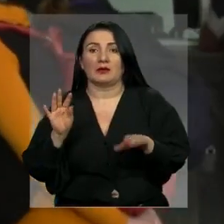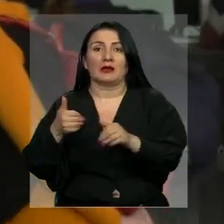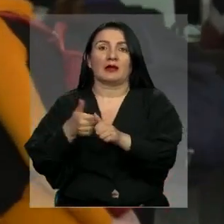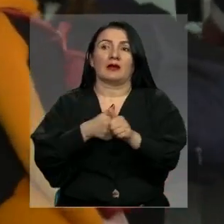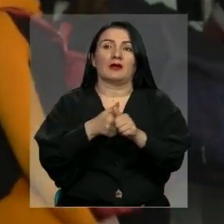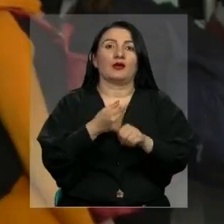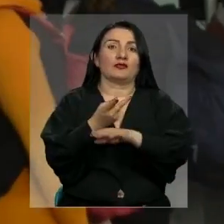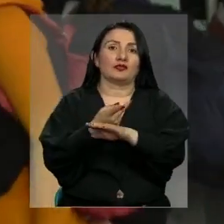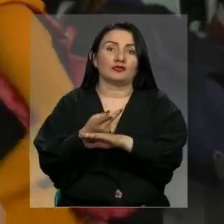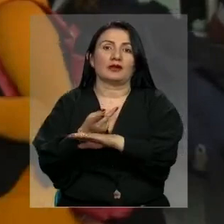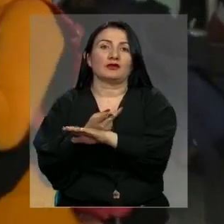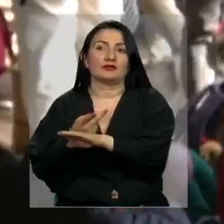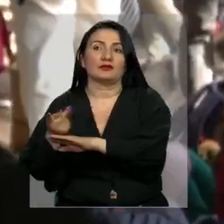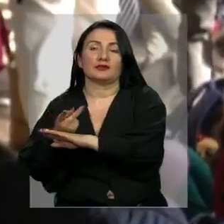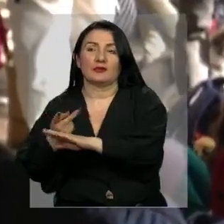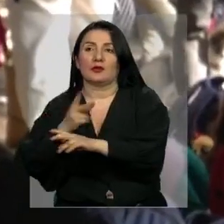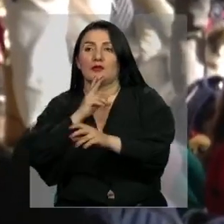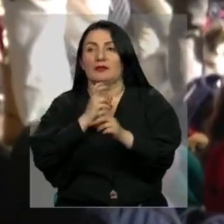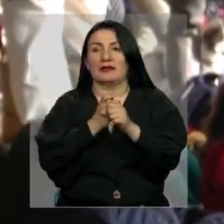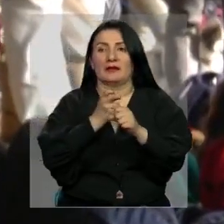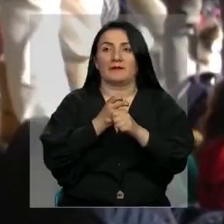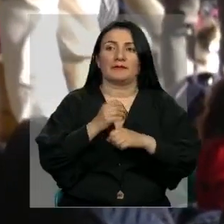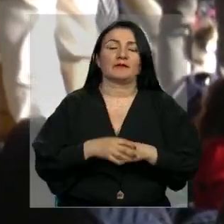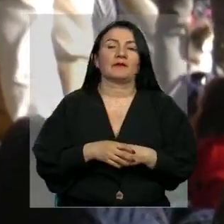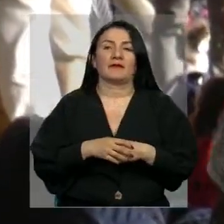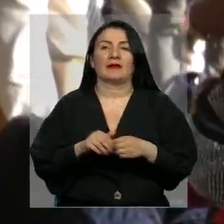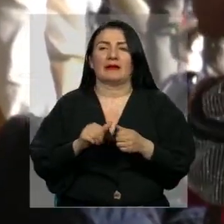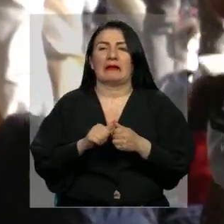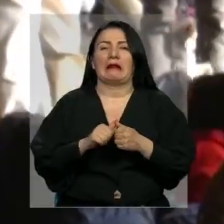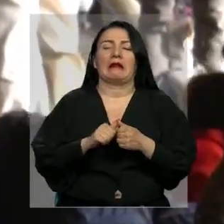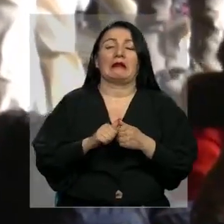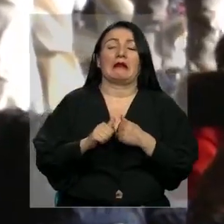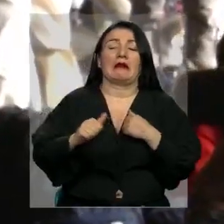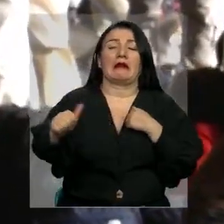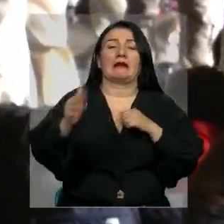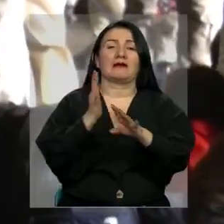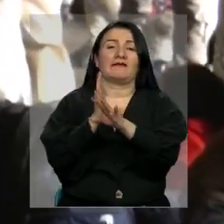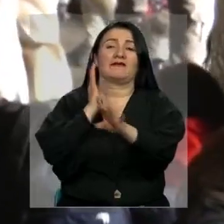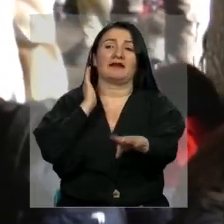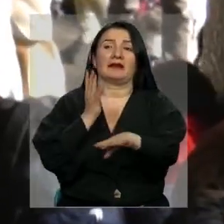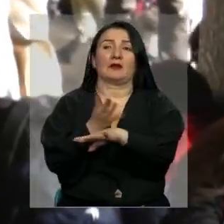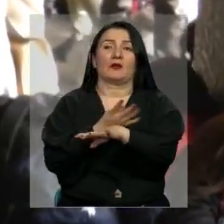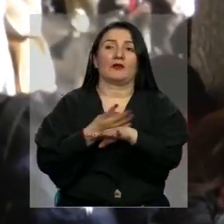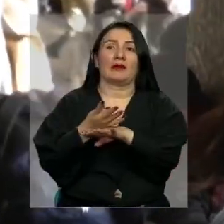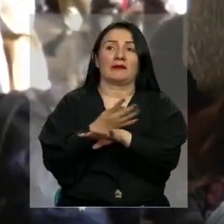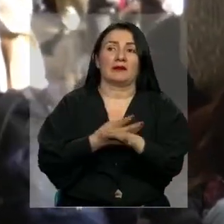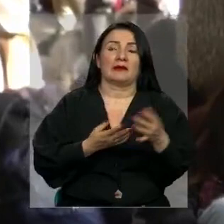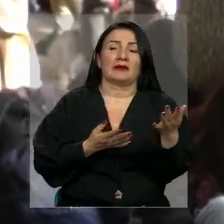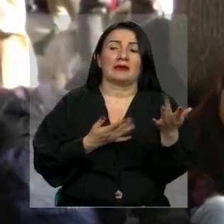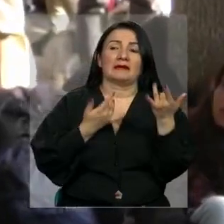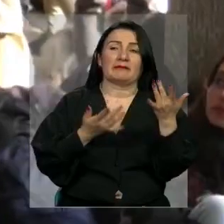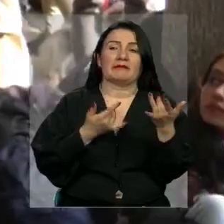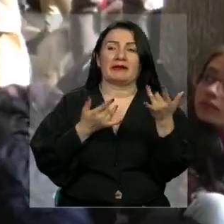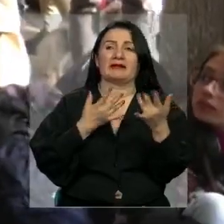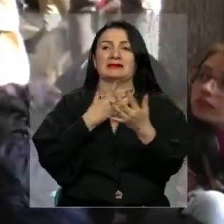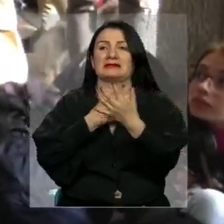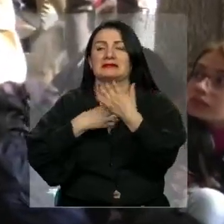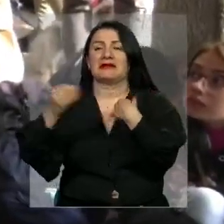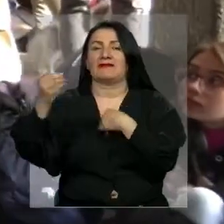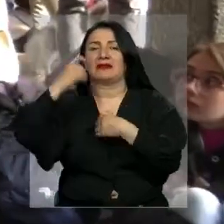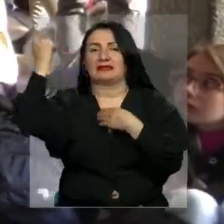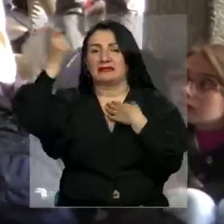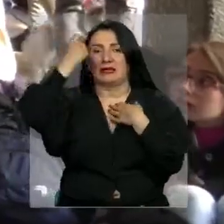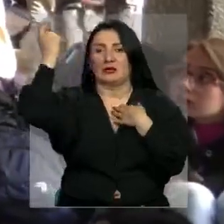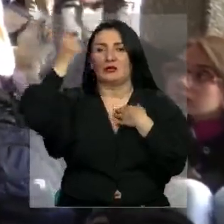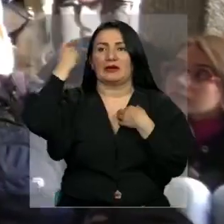sale cada 2 horas, entonces está complejo. Largas filas como esta de hasta 4 horas han tenido que esperar los viajeros que se dirigen hacia los llanos